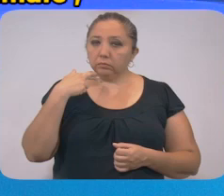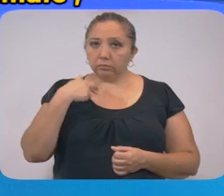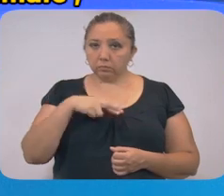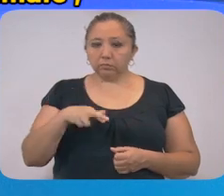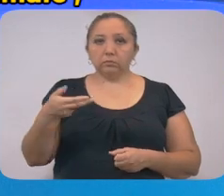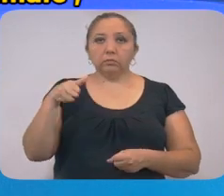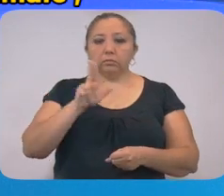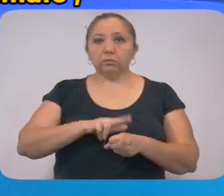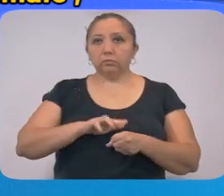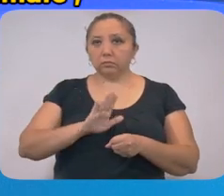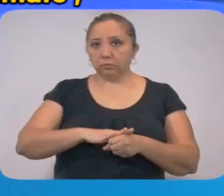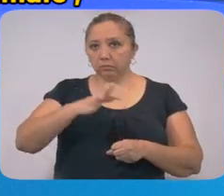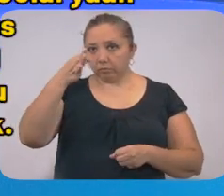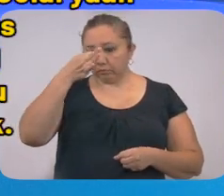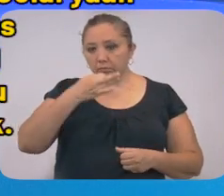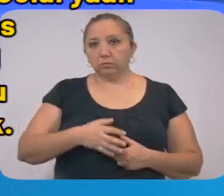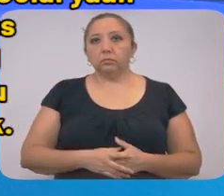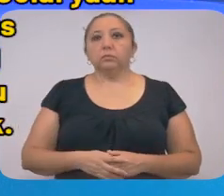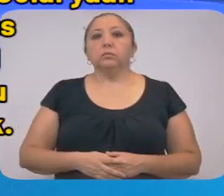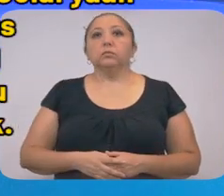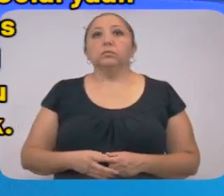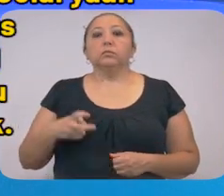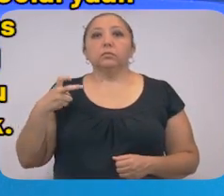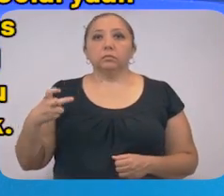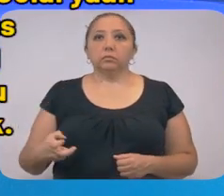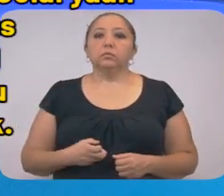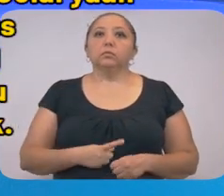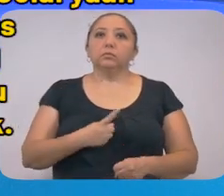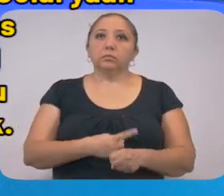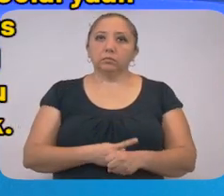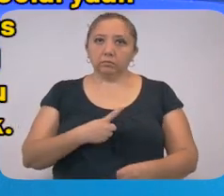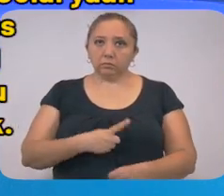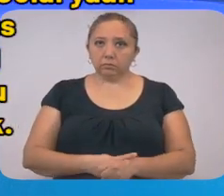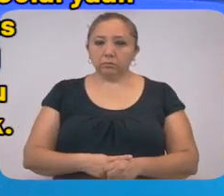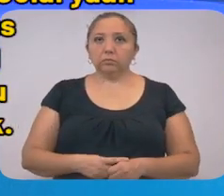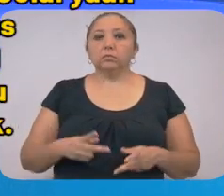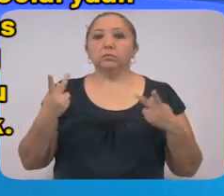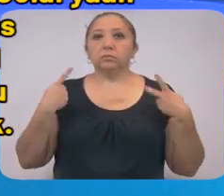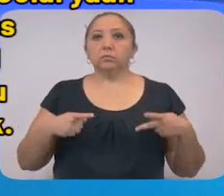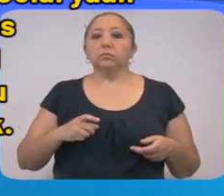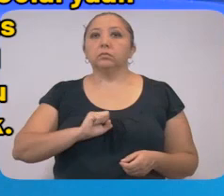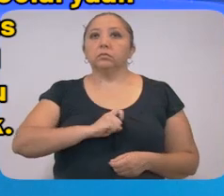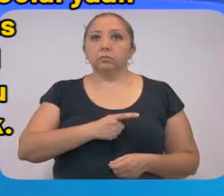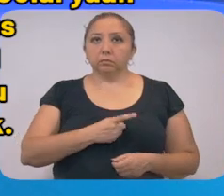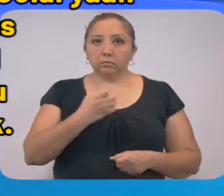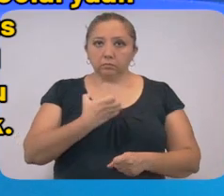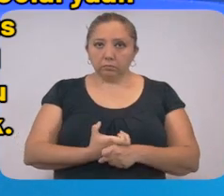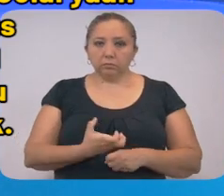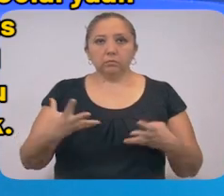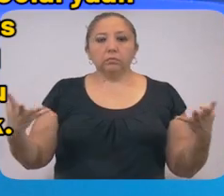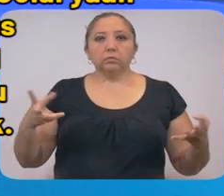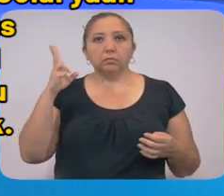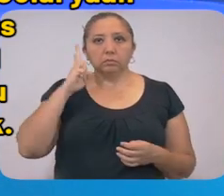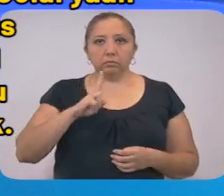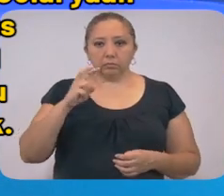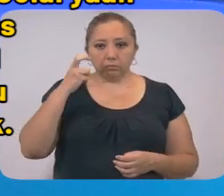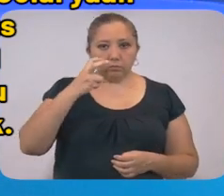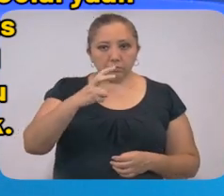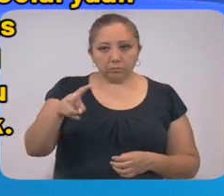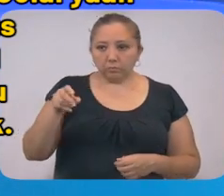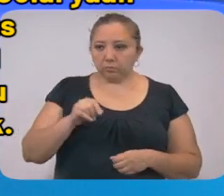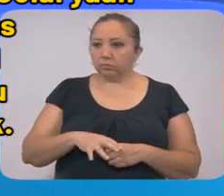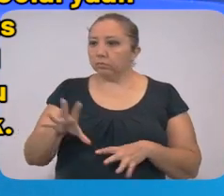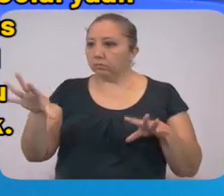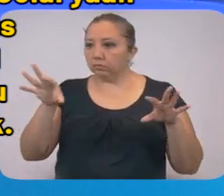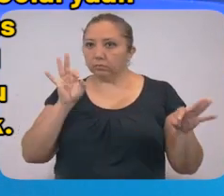al centro de salud más cercano. En esta fase de la epidemia, personal del sector salud estatal aplicará pruebas para detectar